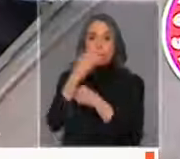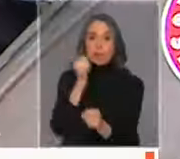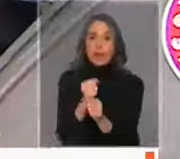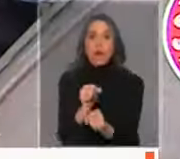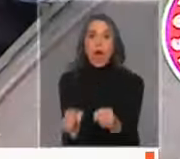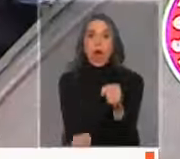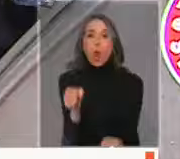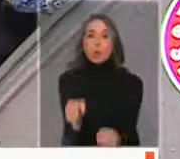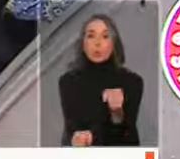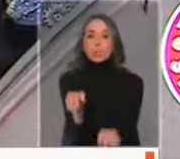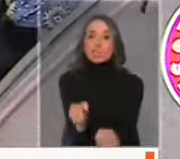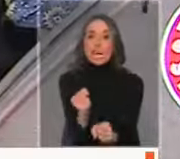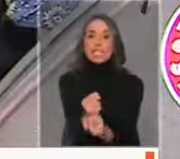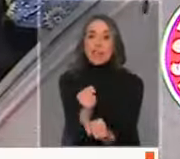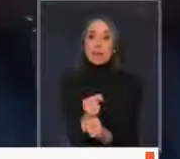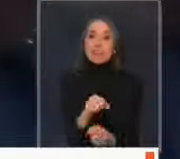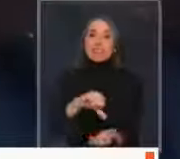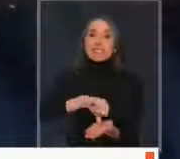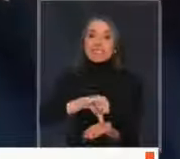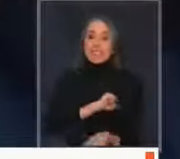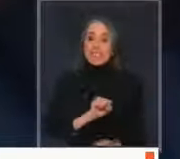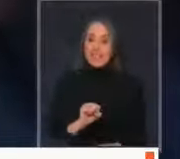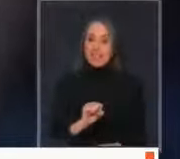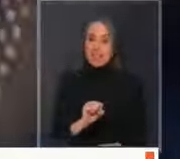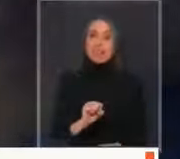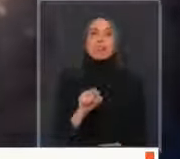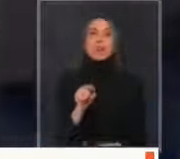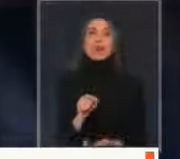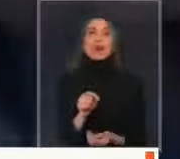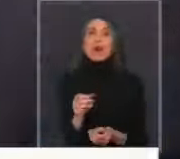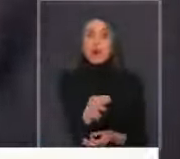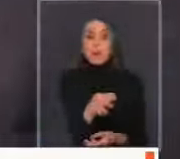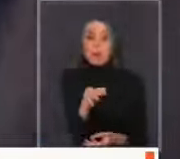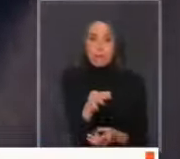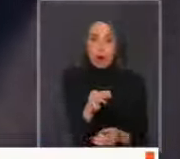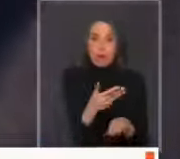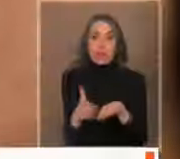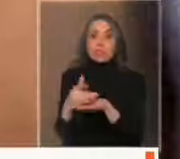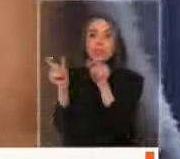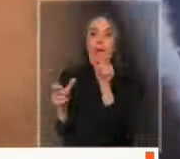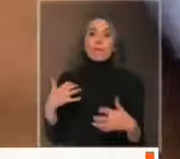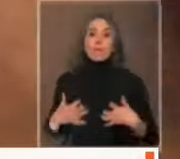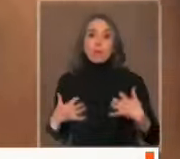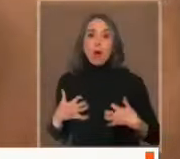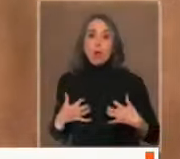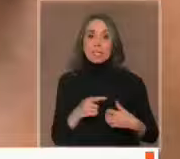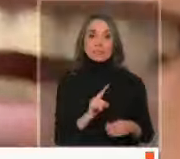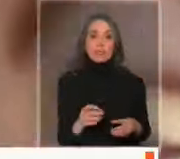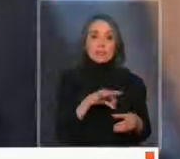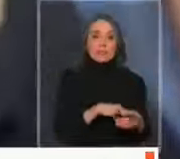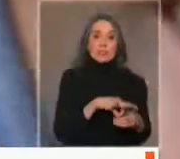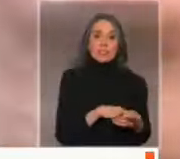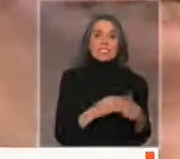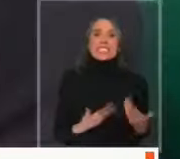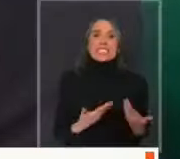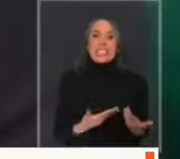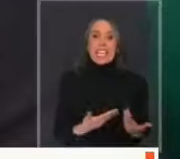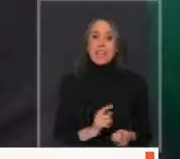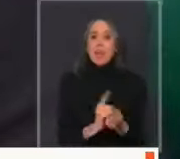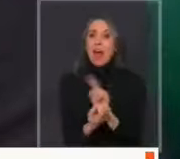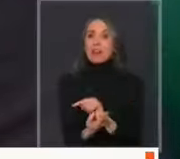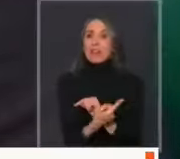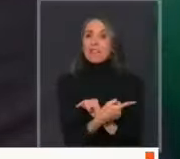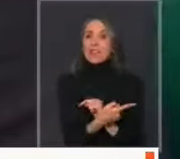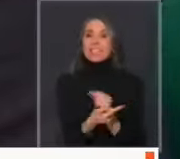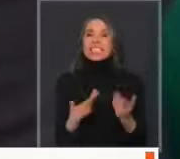de lustrabotas en el centro de Santiago. Nos dice que ese molido que a algunos les molesta, para él es lo contrario. Y